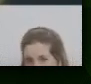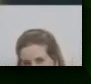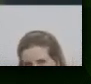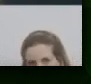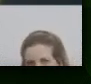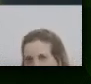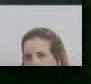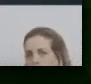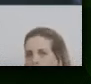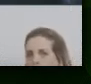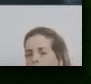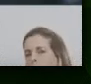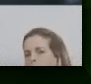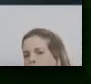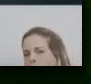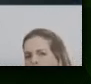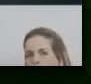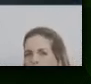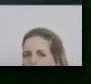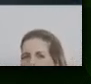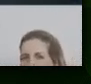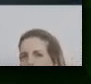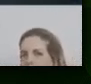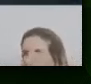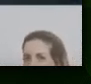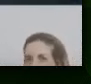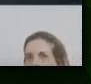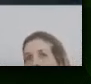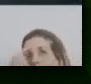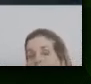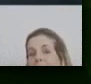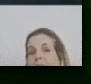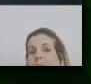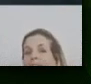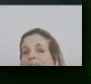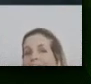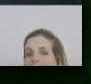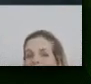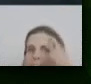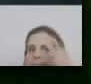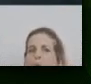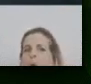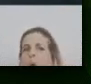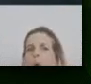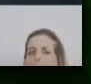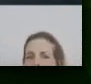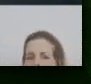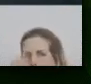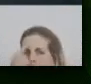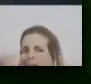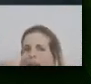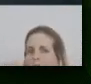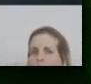un trabajo impresionante. Si hay un lugar en América Latina donde las estructuras económicas y